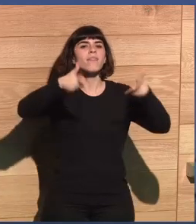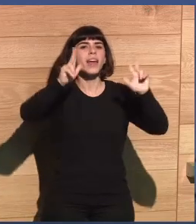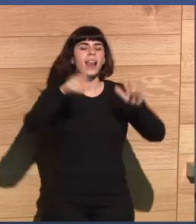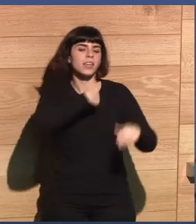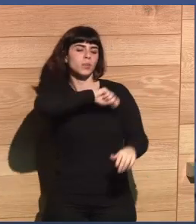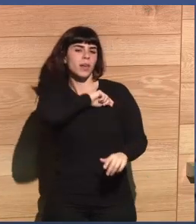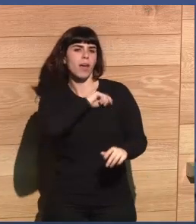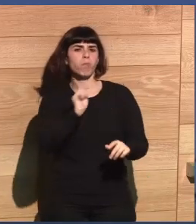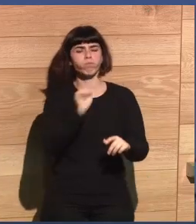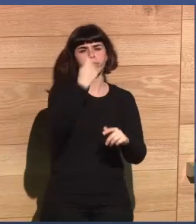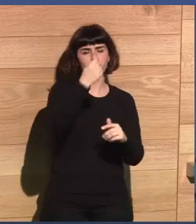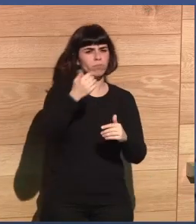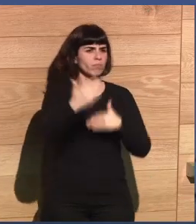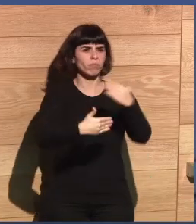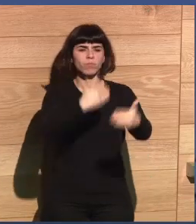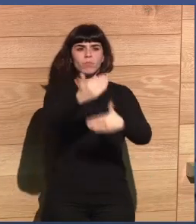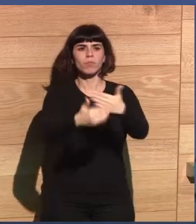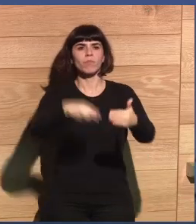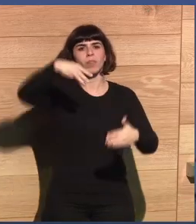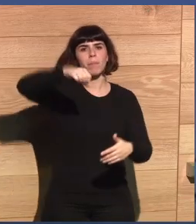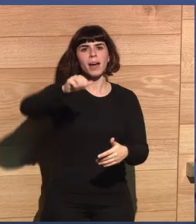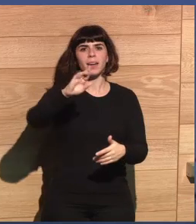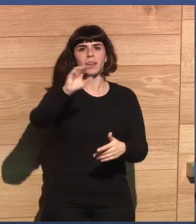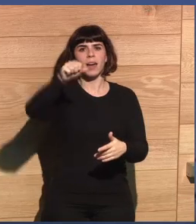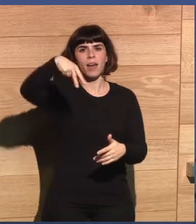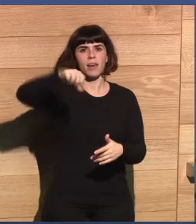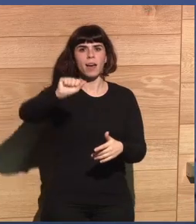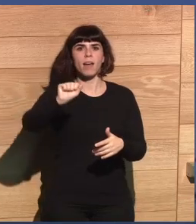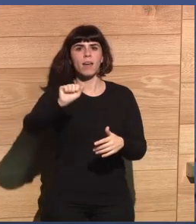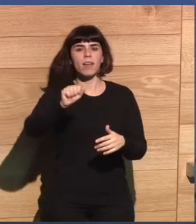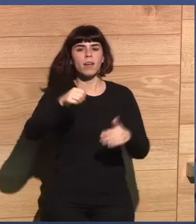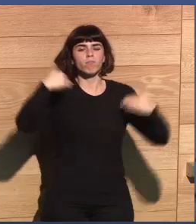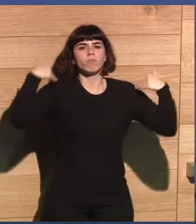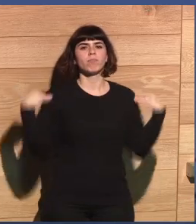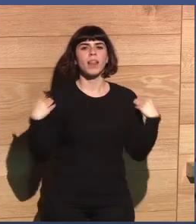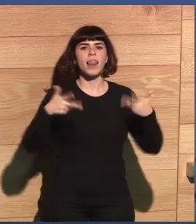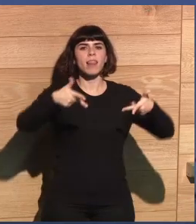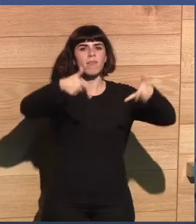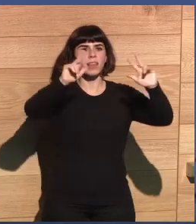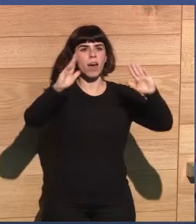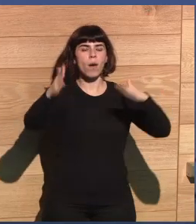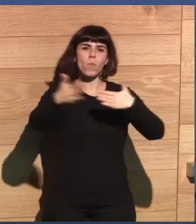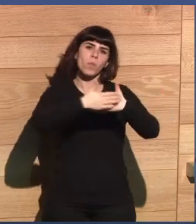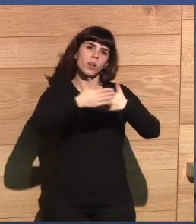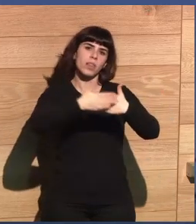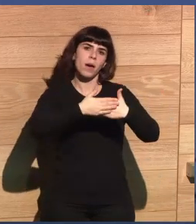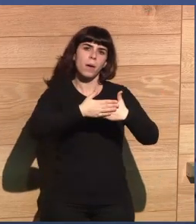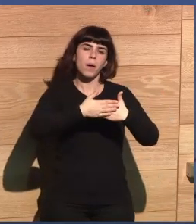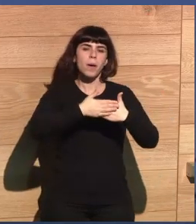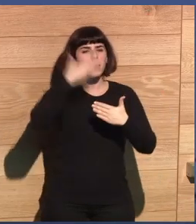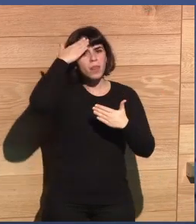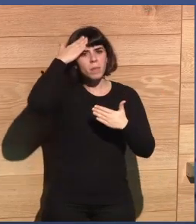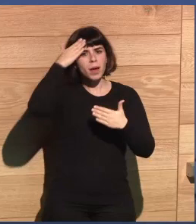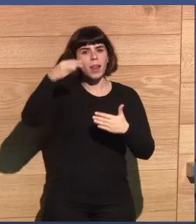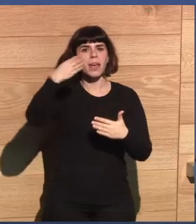fue como Mariana Pineda se convirtió en un símbolo de la defensa de la libertad. Su nombre está grabado en la puerta principal del Parlamento Europeo